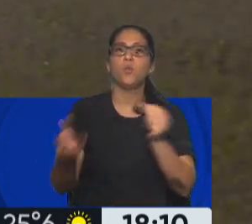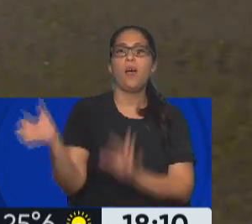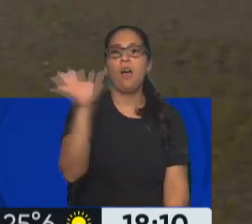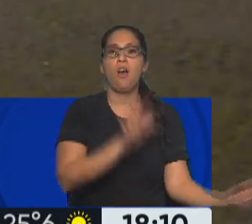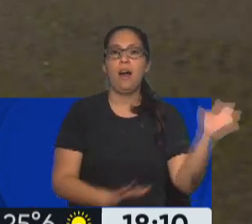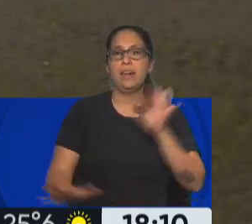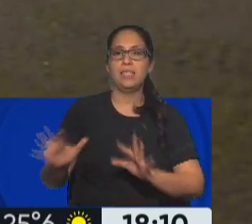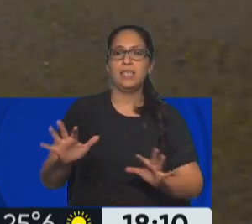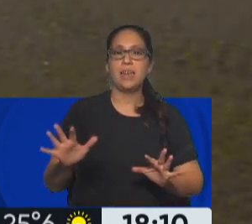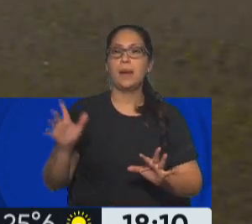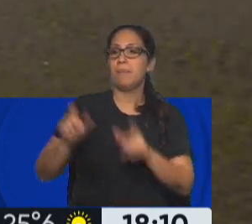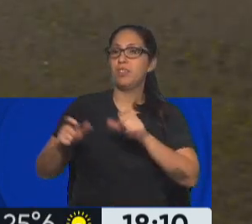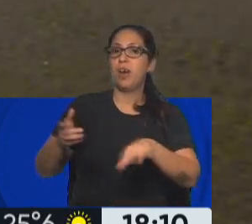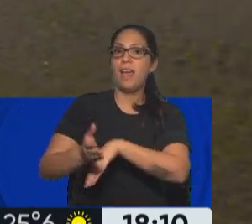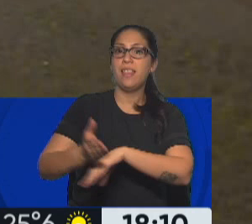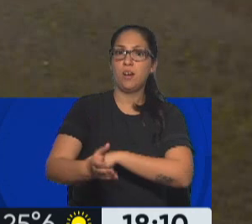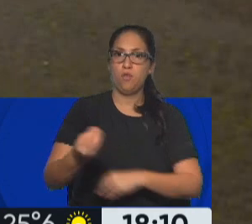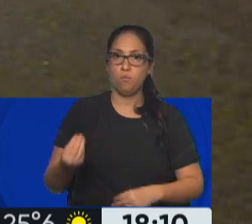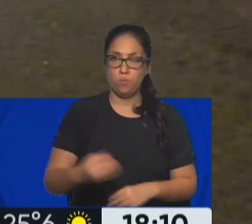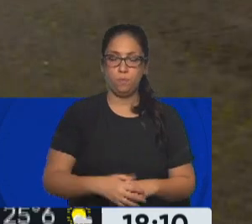organización del ingreso de la gente.